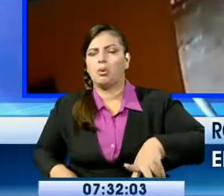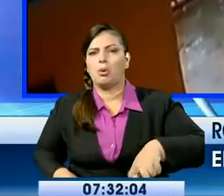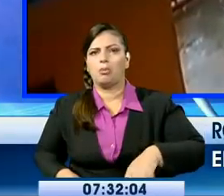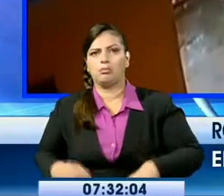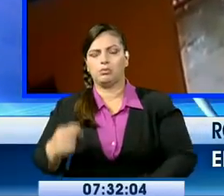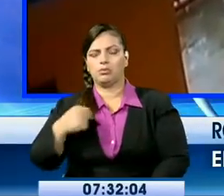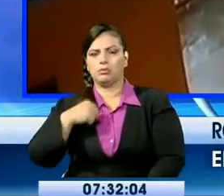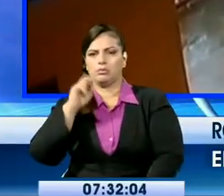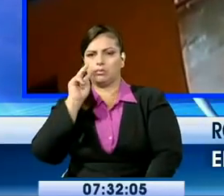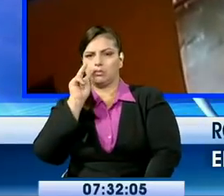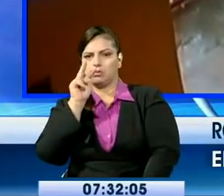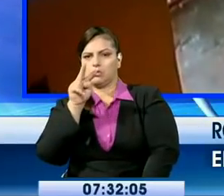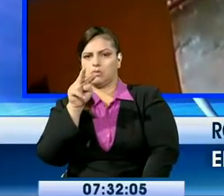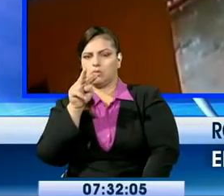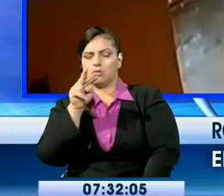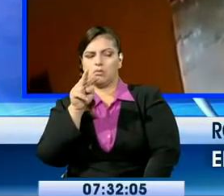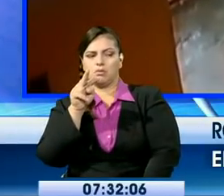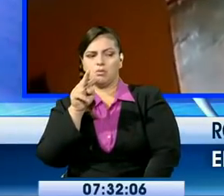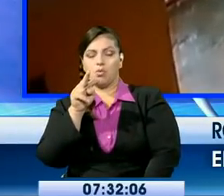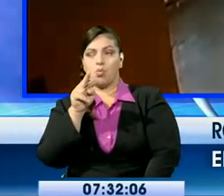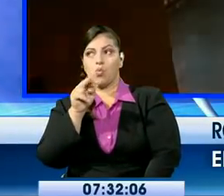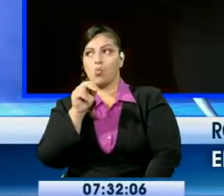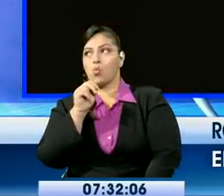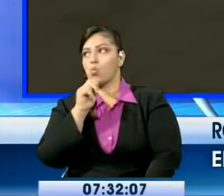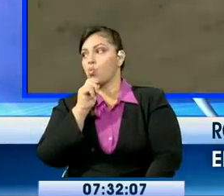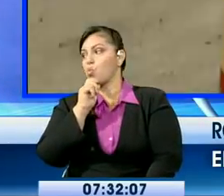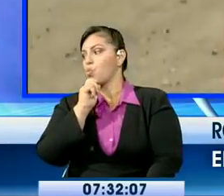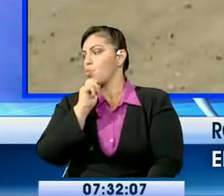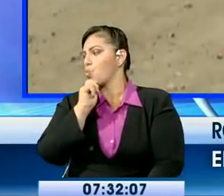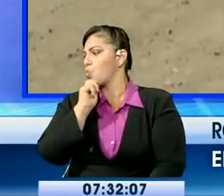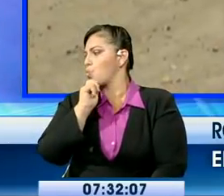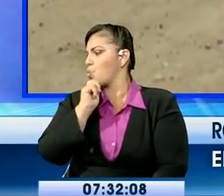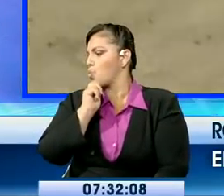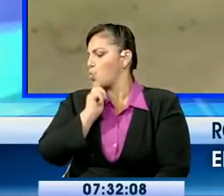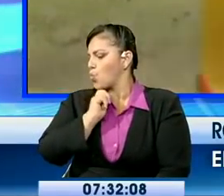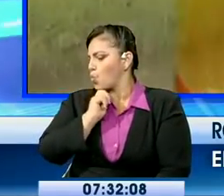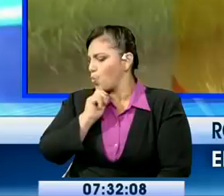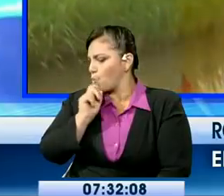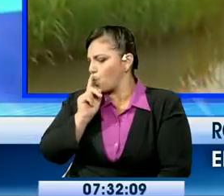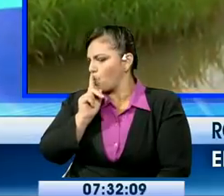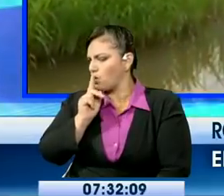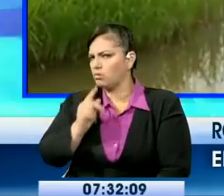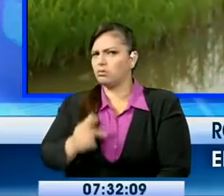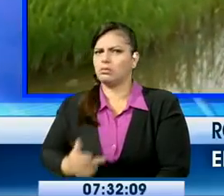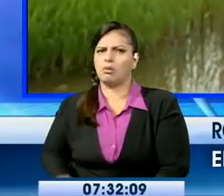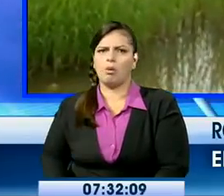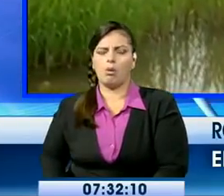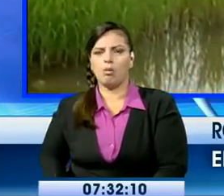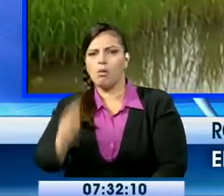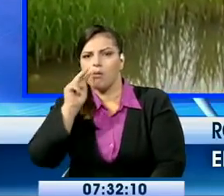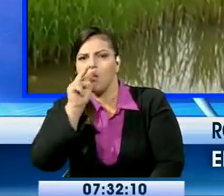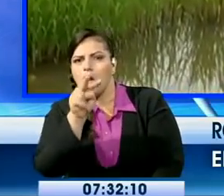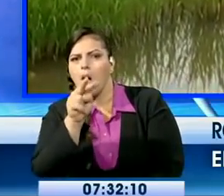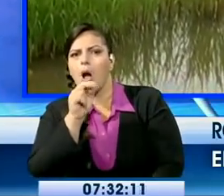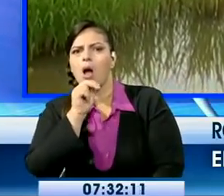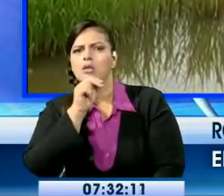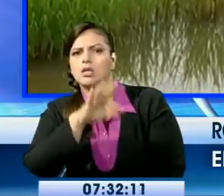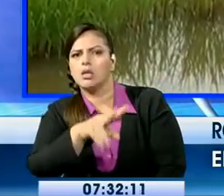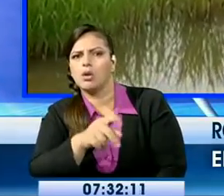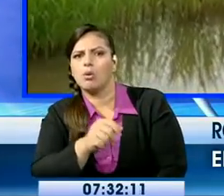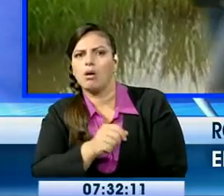robando y me hago la de la vista gorda, he llegado como que no he visto, oye, mañana no puedo esperar reciprocidad de ella si algo ocurre en el mío o en mi